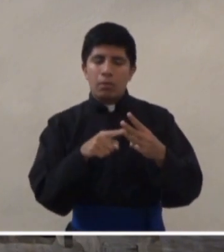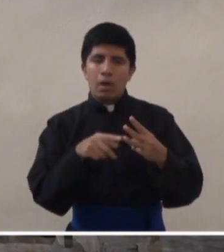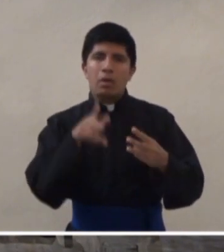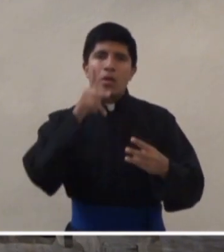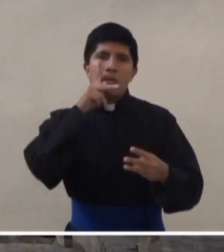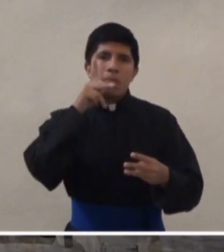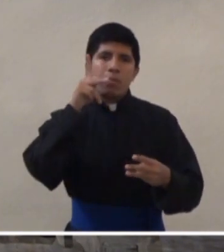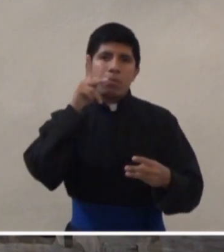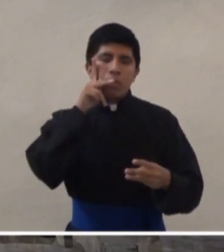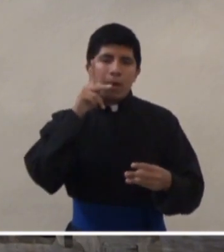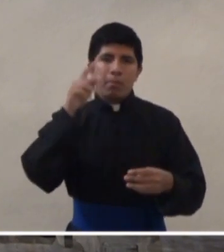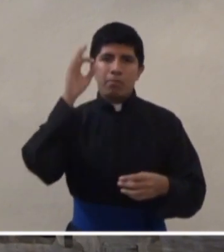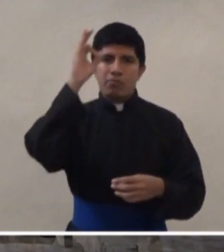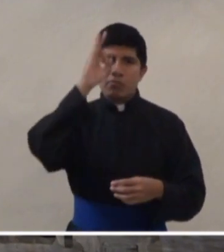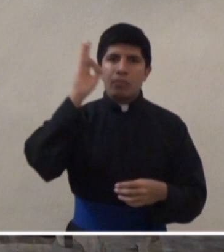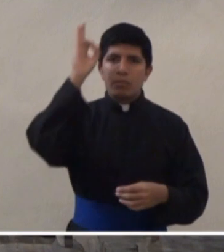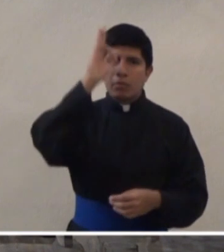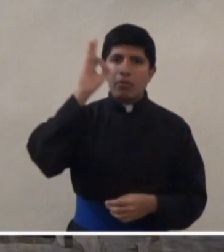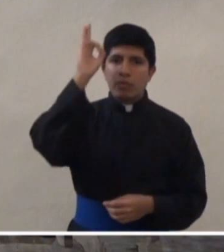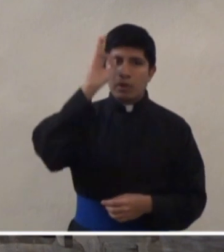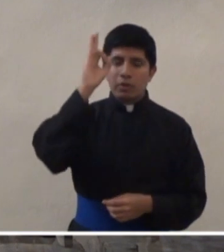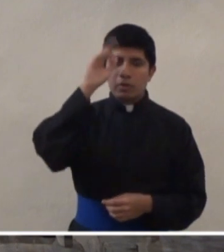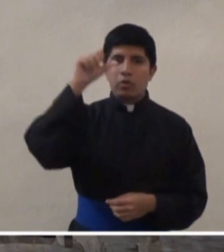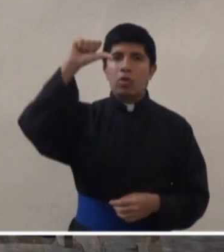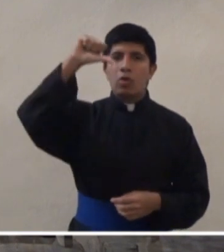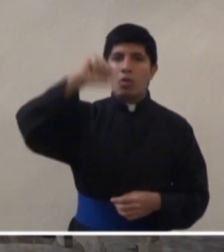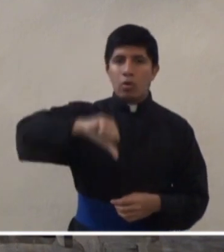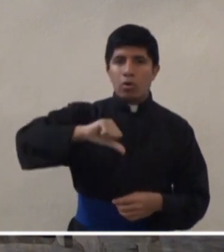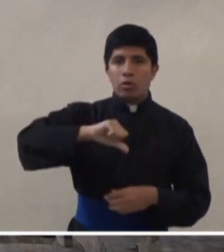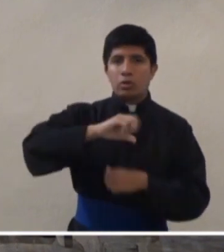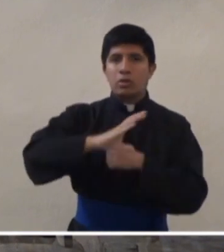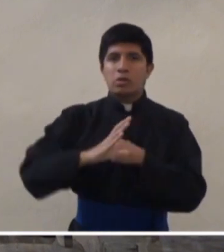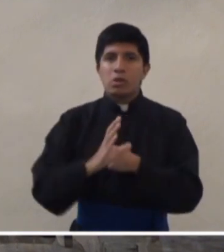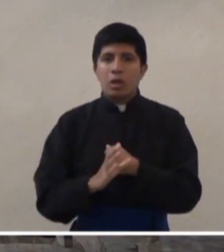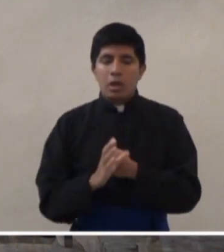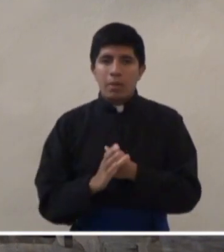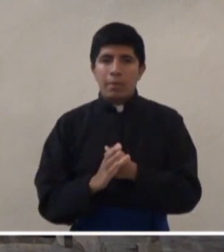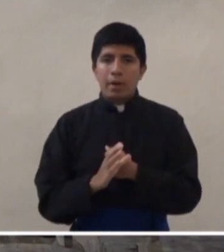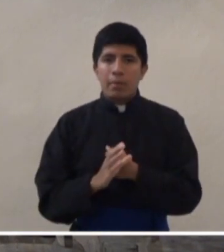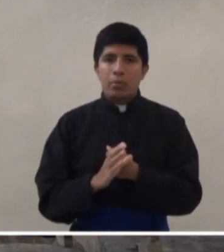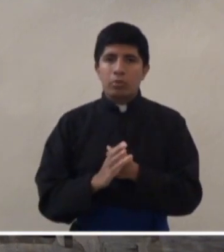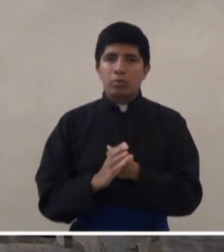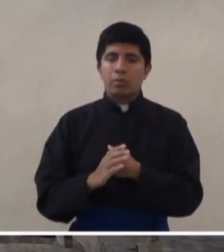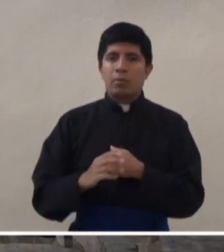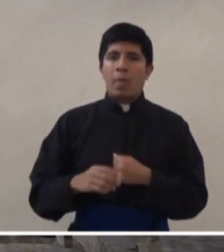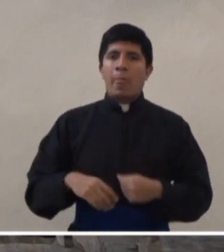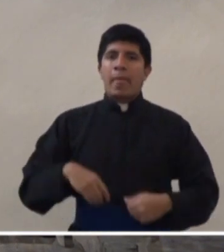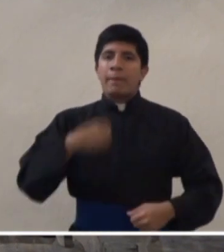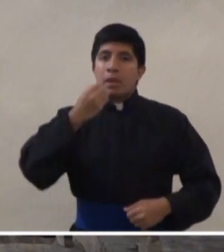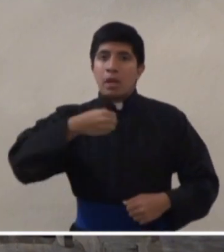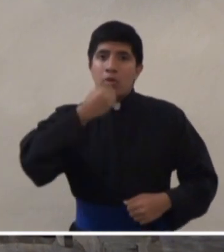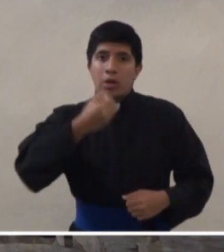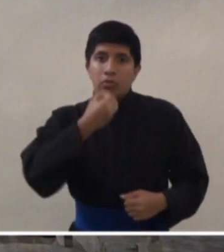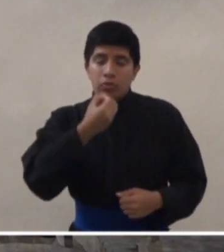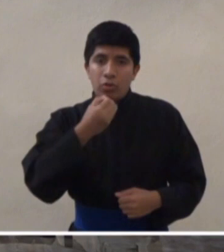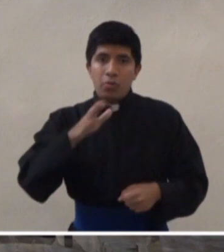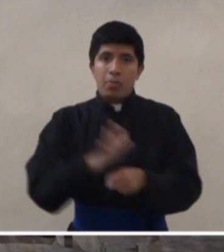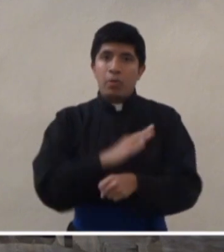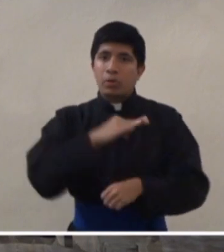En este domingo, cuarto domingo, celebramos la Jornada Mundial de Oración por todas las vocaciones.